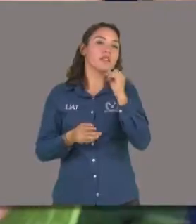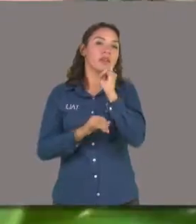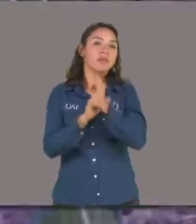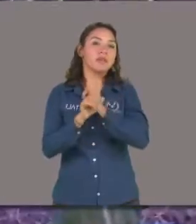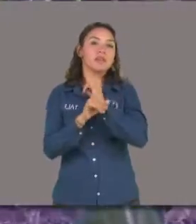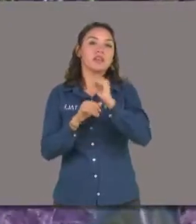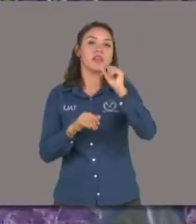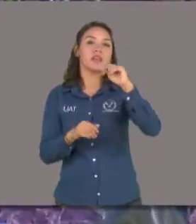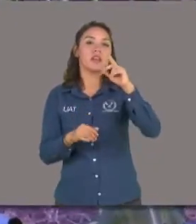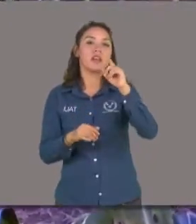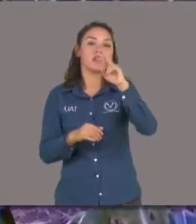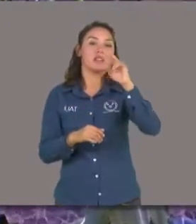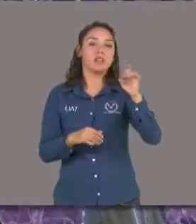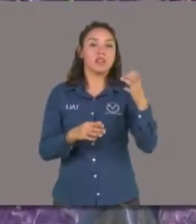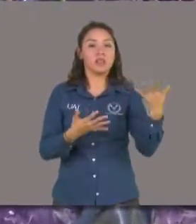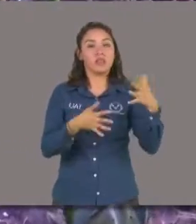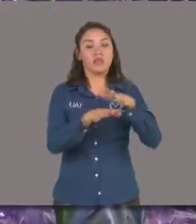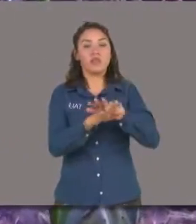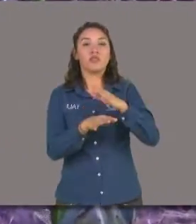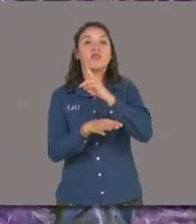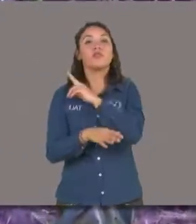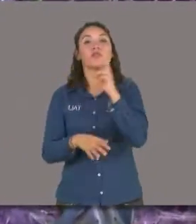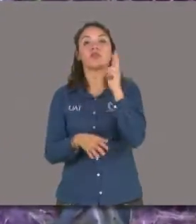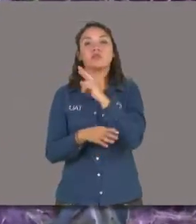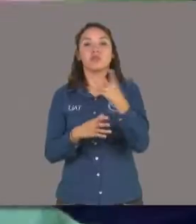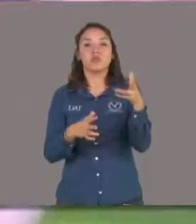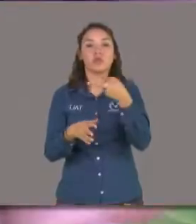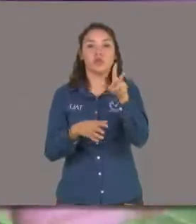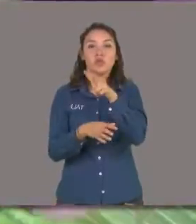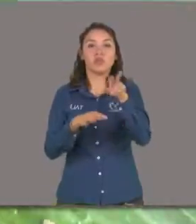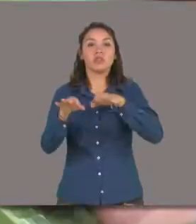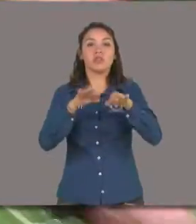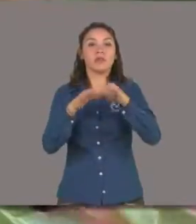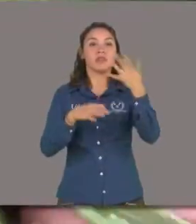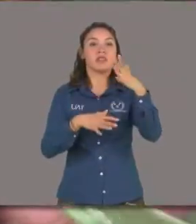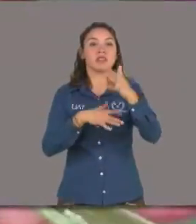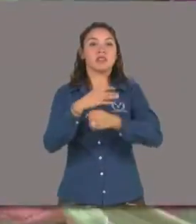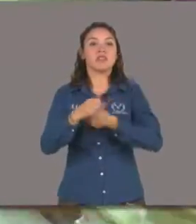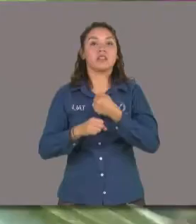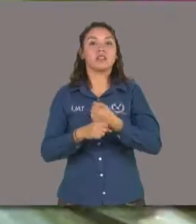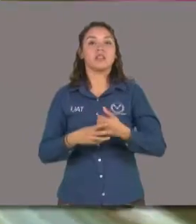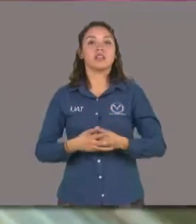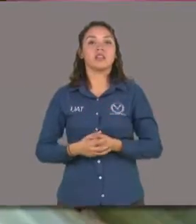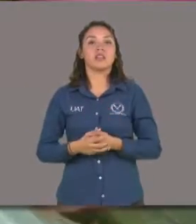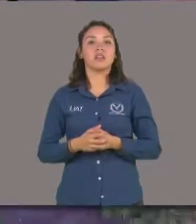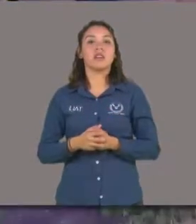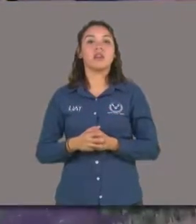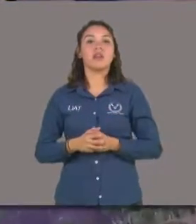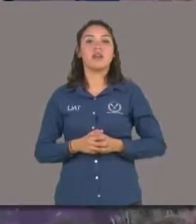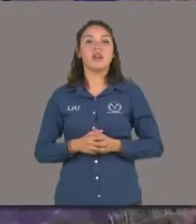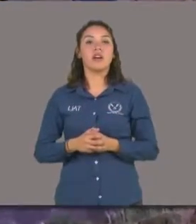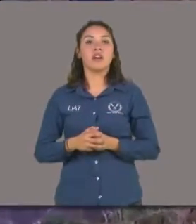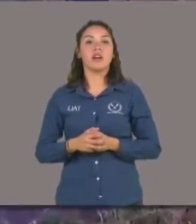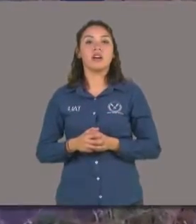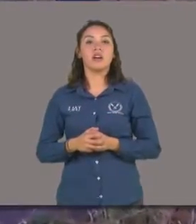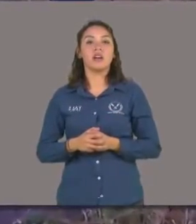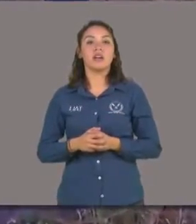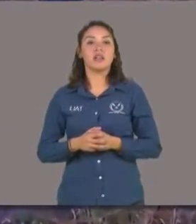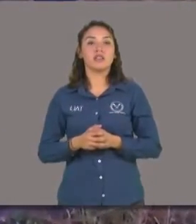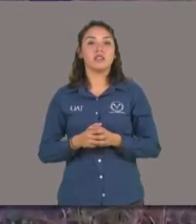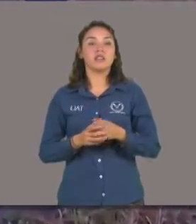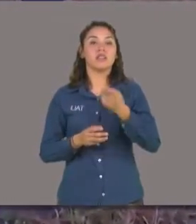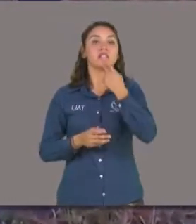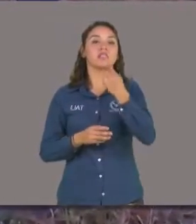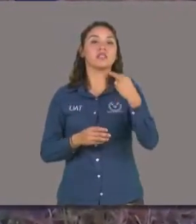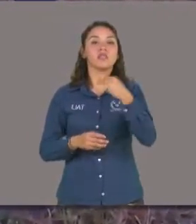de Ingeniería y Ciencias de la UAD. La entrevista se hizo con el apoyo del investigador Andrey Kalahim, también ruso que lleva